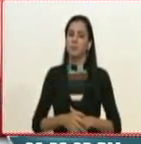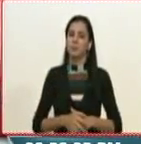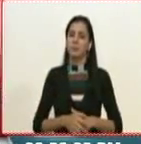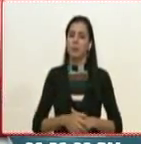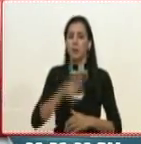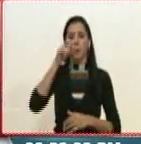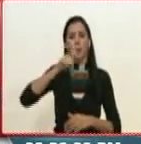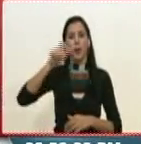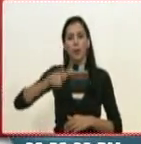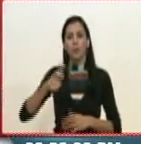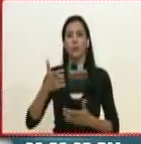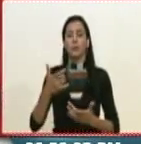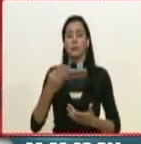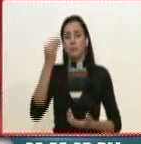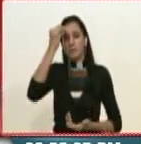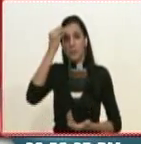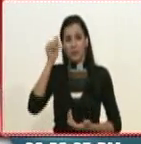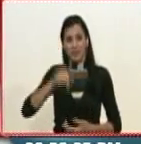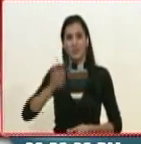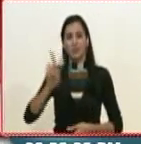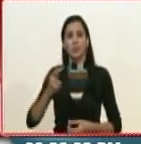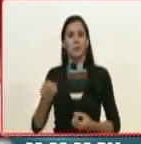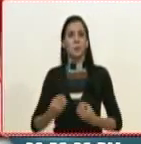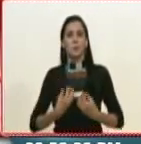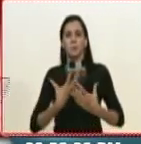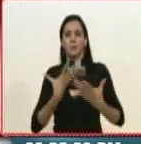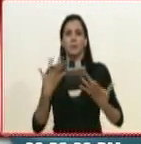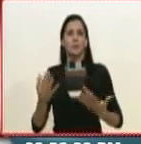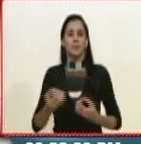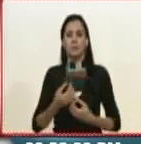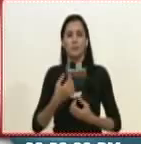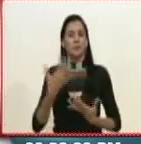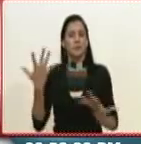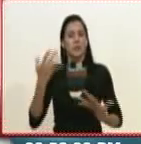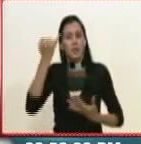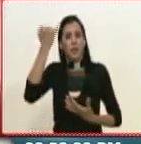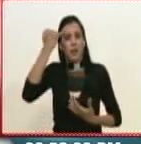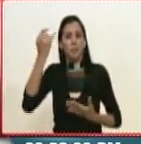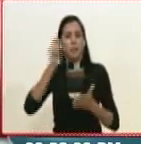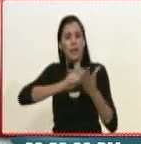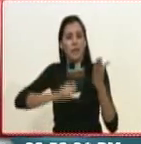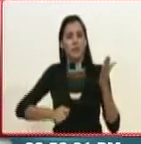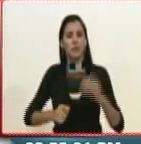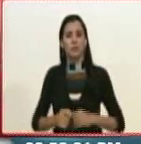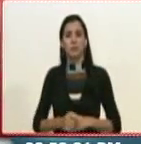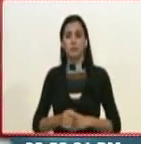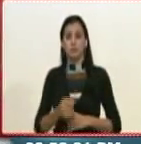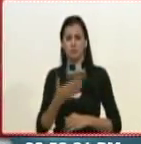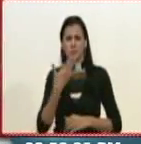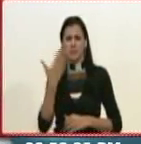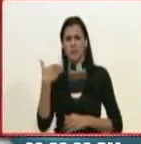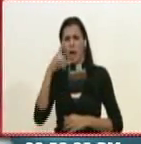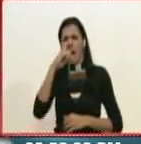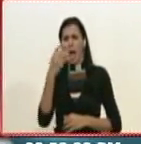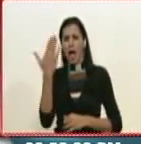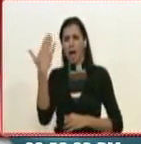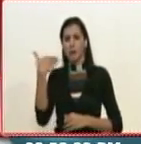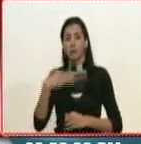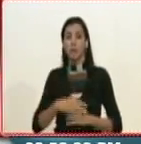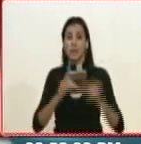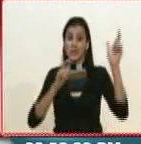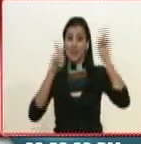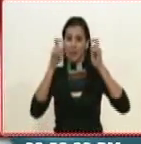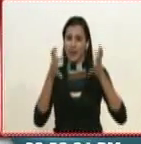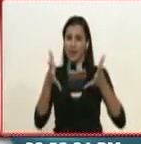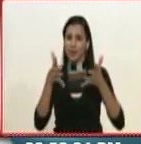pueblo que para nosotros es una inspiración y que creemos que en los últimos años, desde que viene el comandante Chávez en el 2005